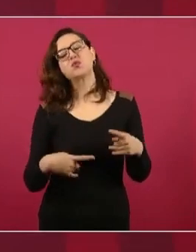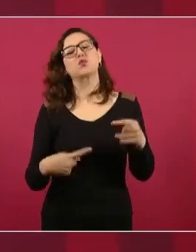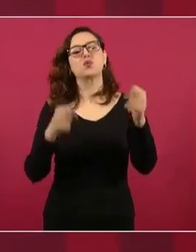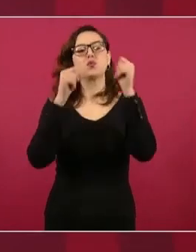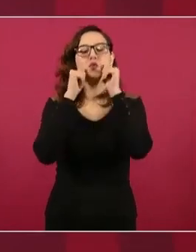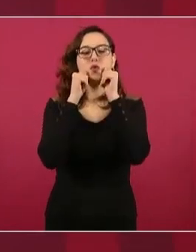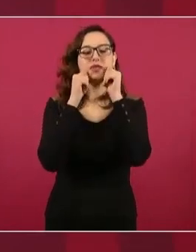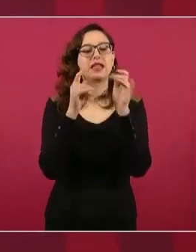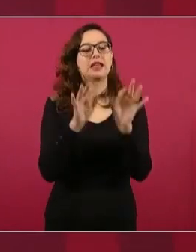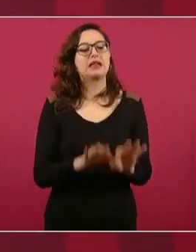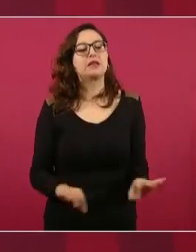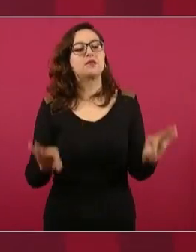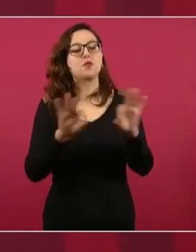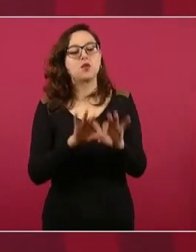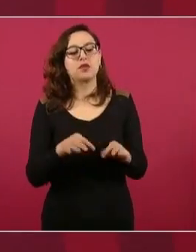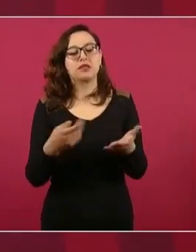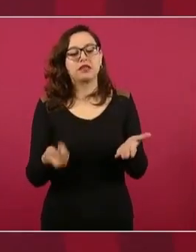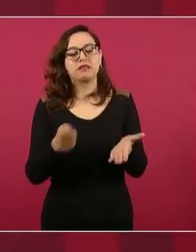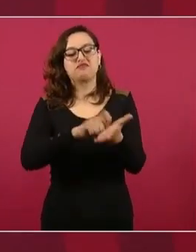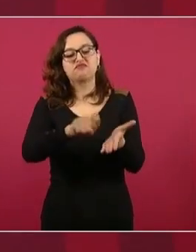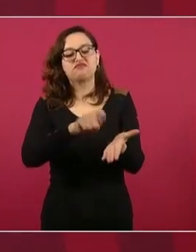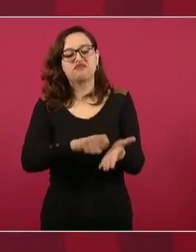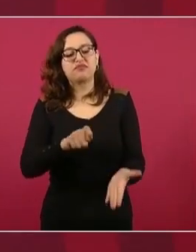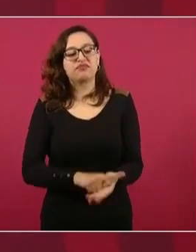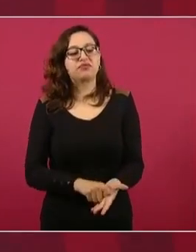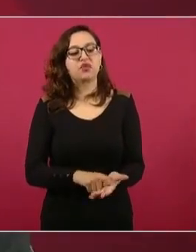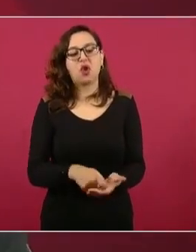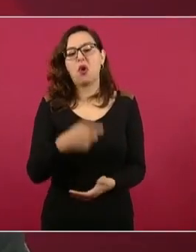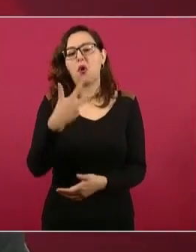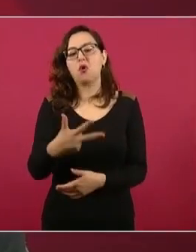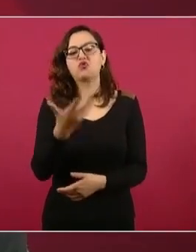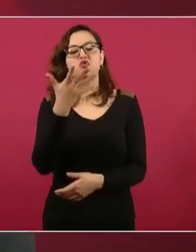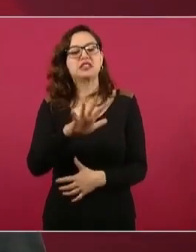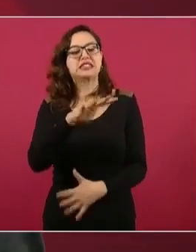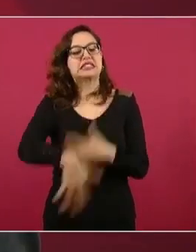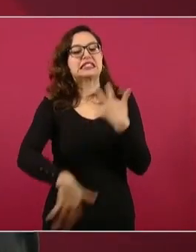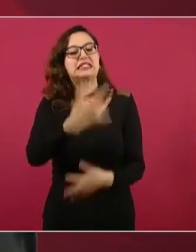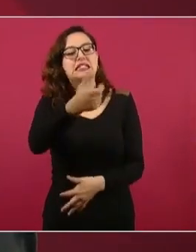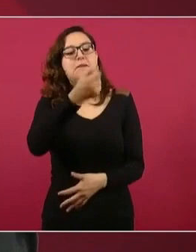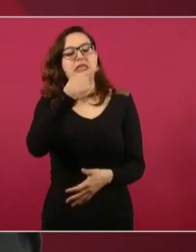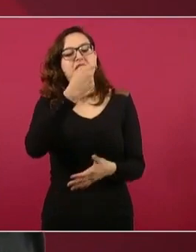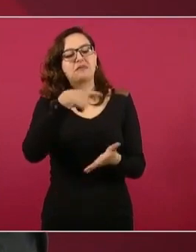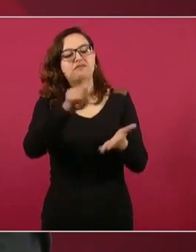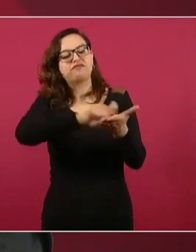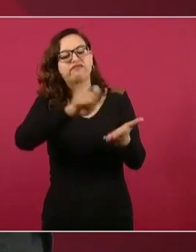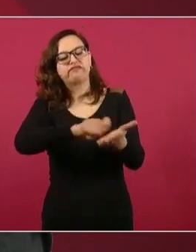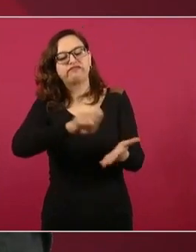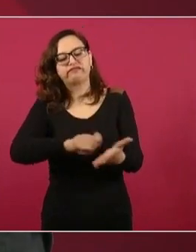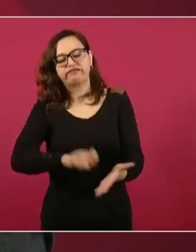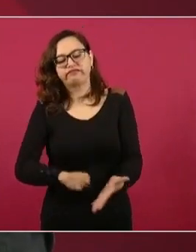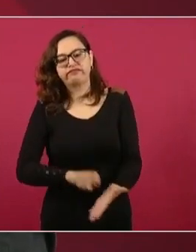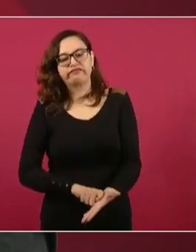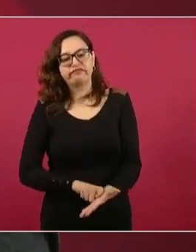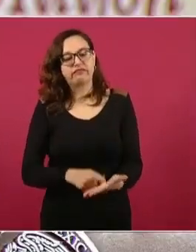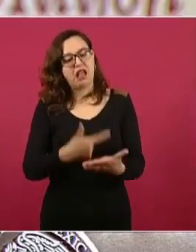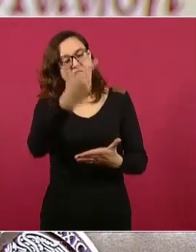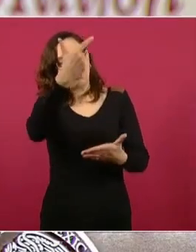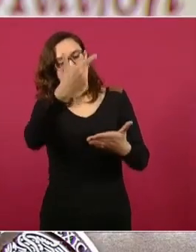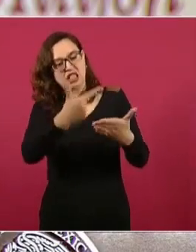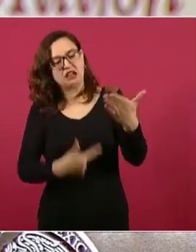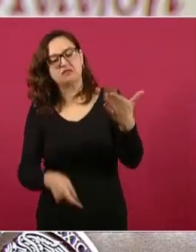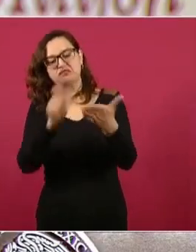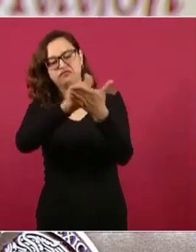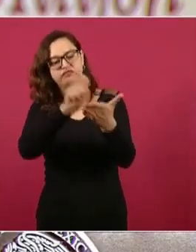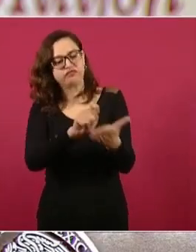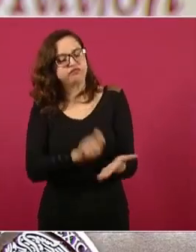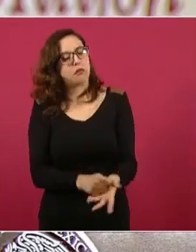es que salgan con una receta de 6, 8, 10, 15 medicamentos, la gran mayoría no indicados, no